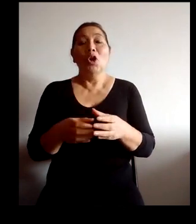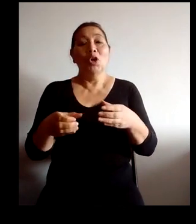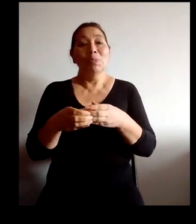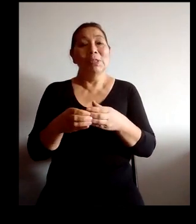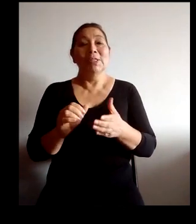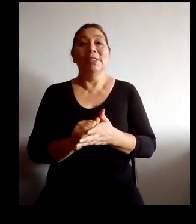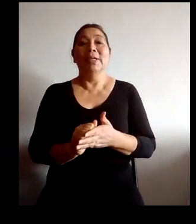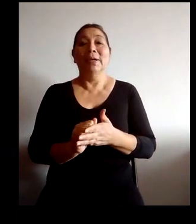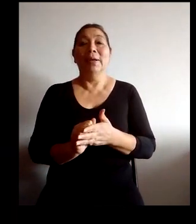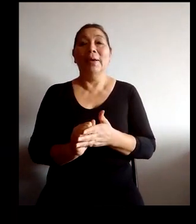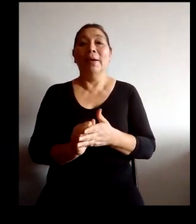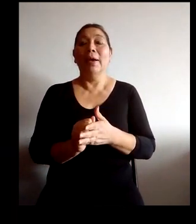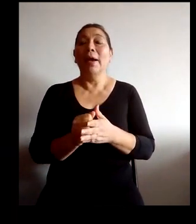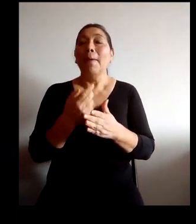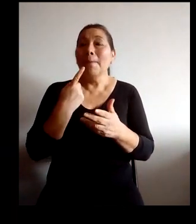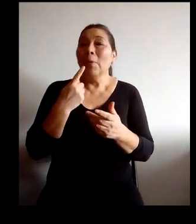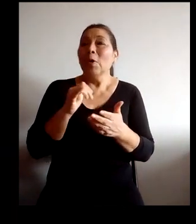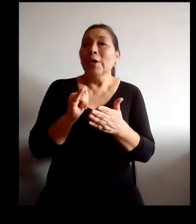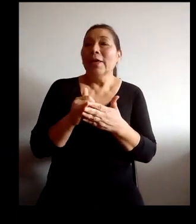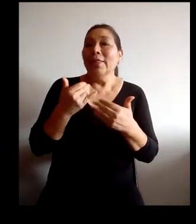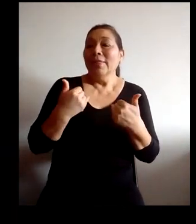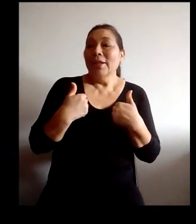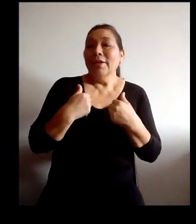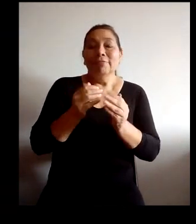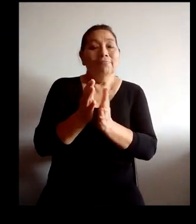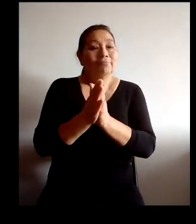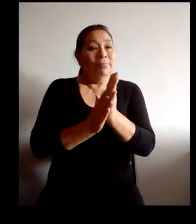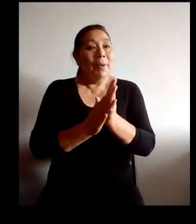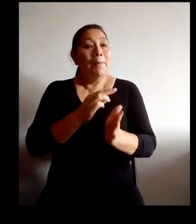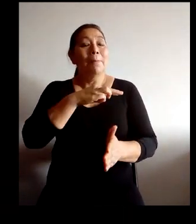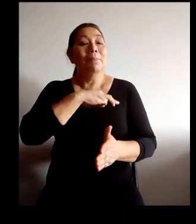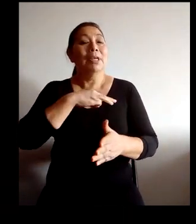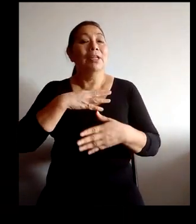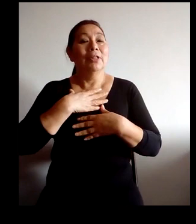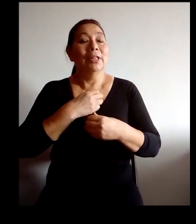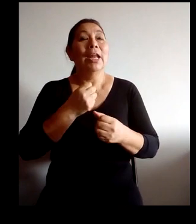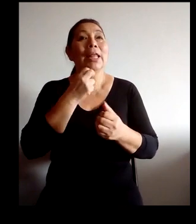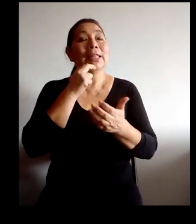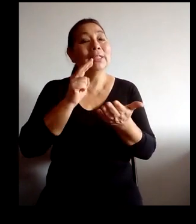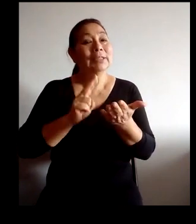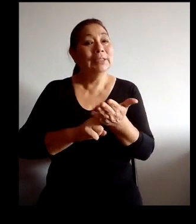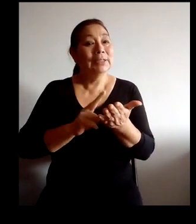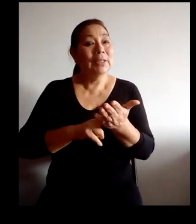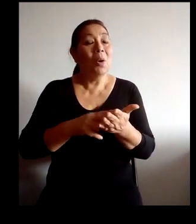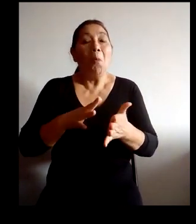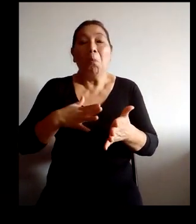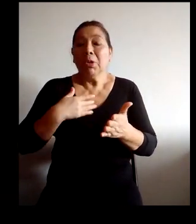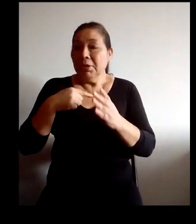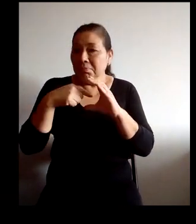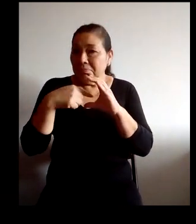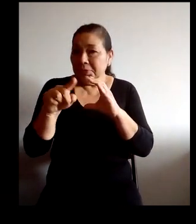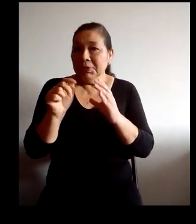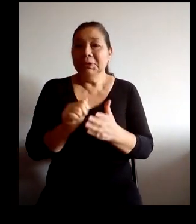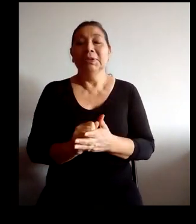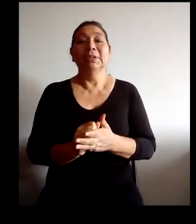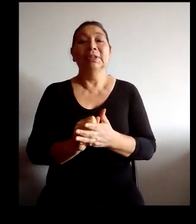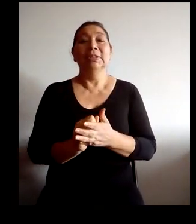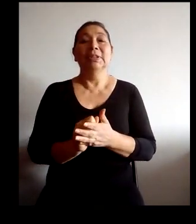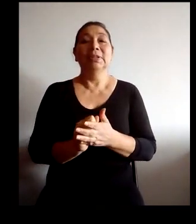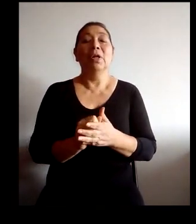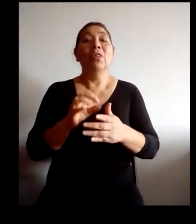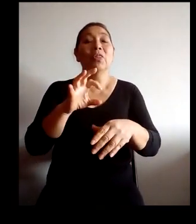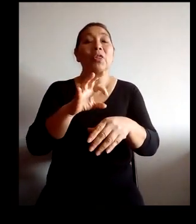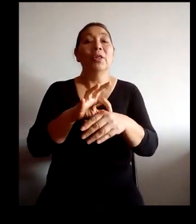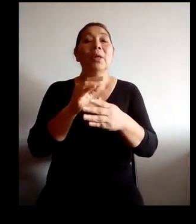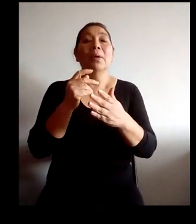a que puedan crearse comisiones médicas, no se cumplió todavía ese requerimiento, ¿no? En ese sentido, consideramos